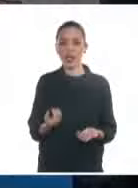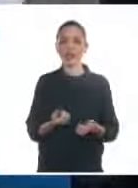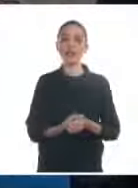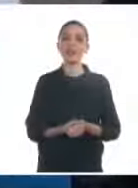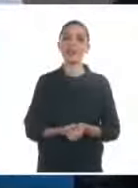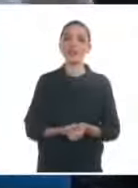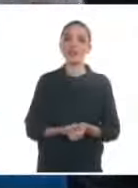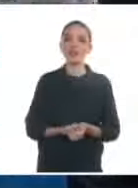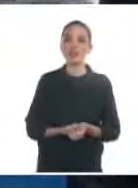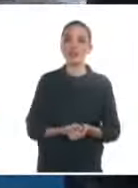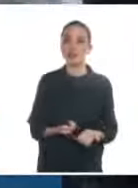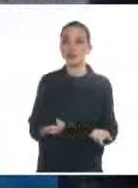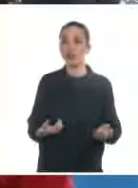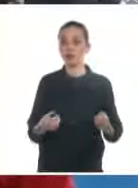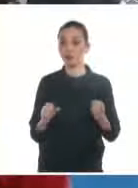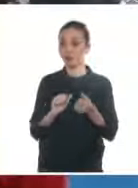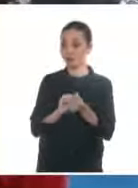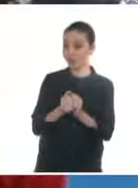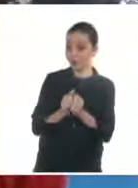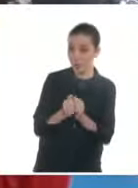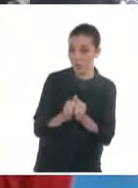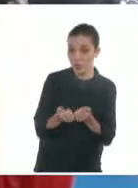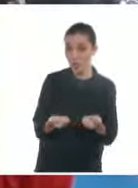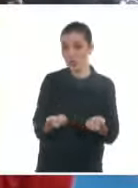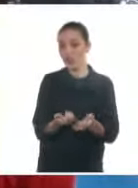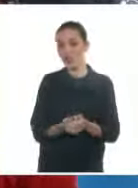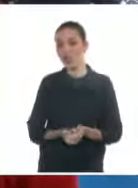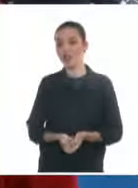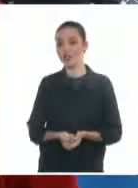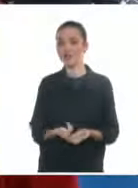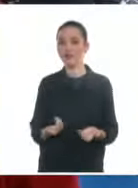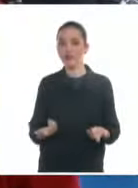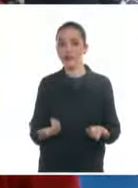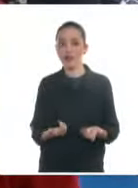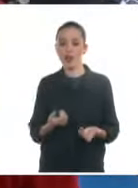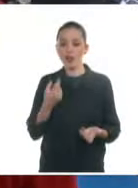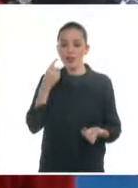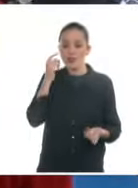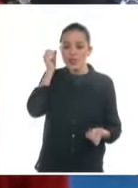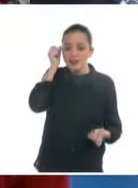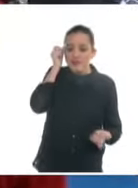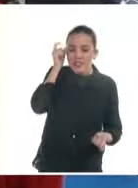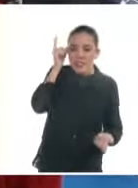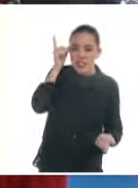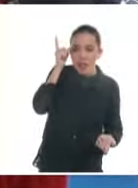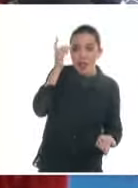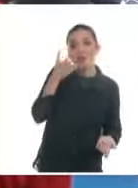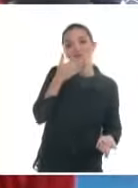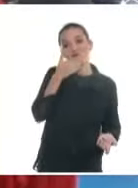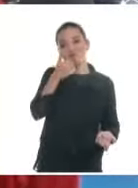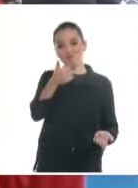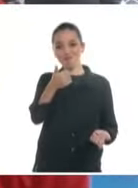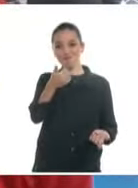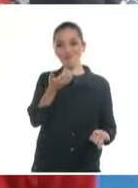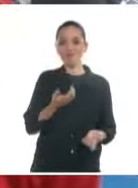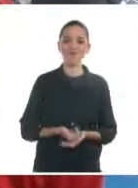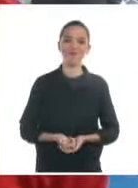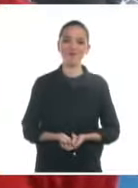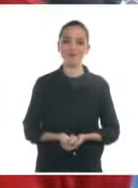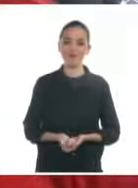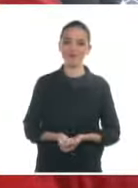el caso de Miriam, que son atletas que vienen con muy buenas perspectivas, y lo tenemos previsto también para los torneos de